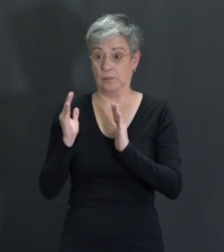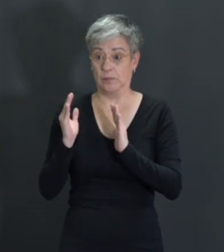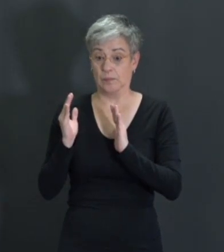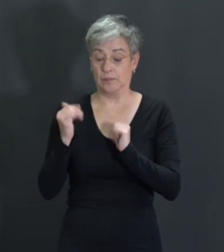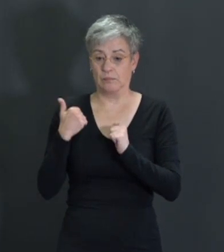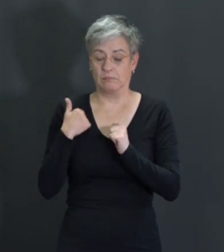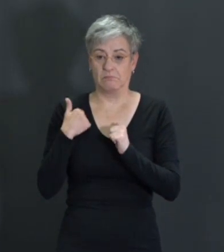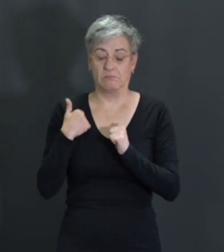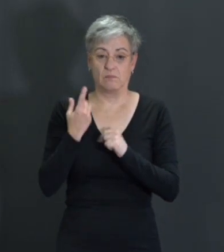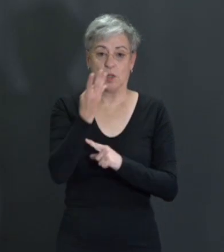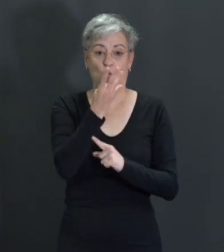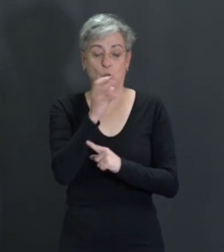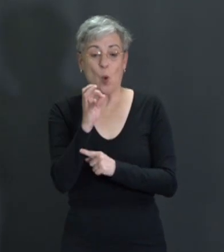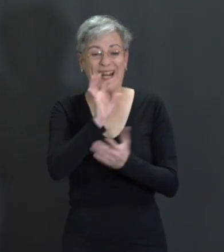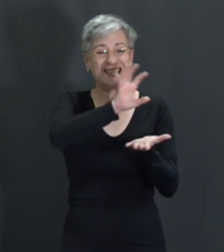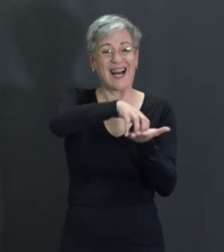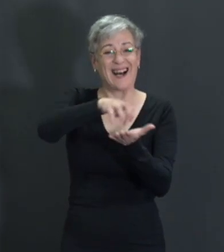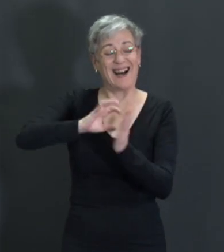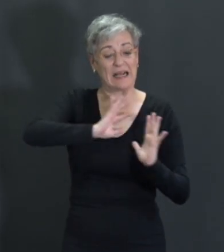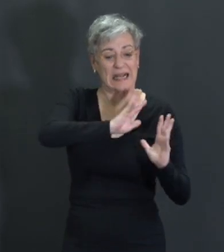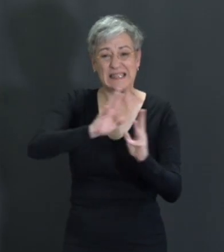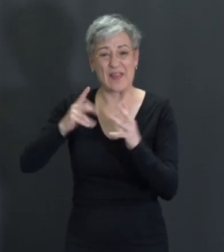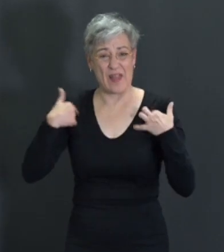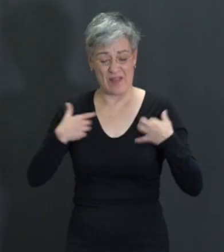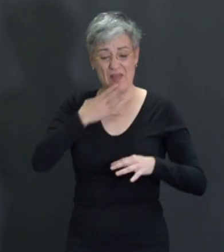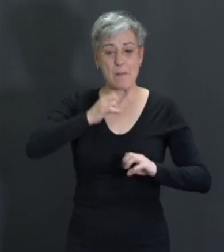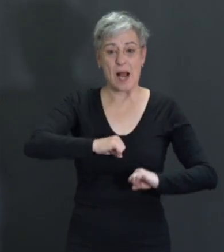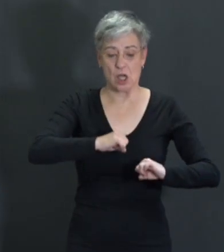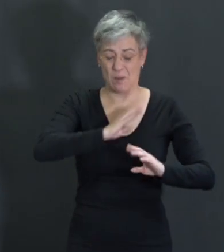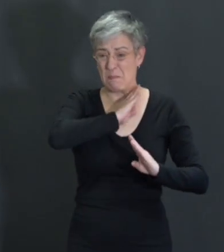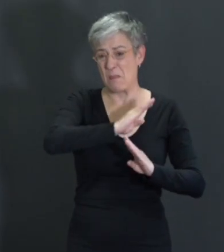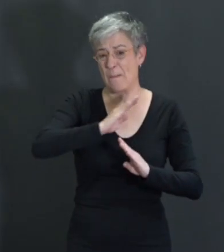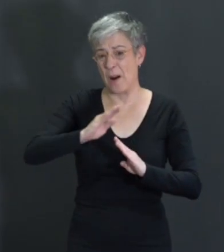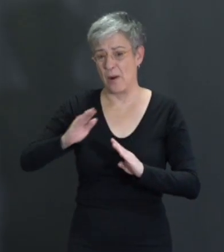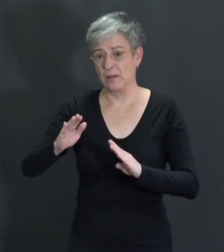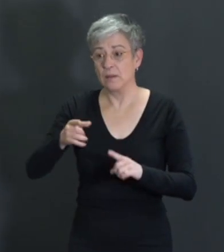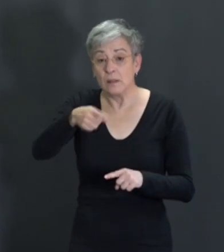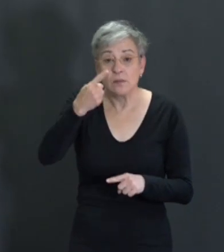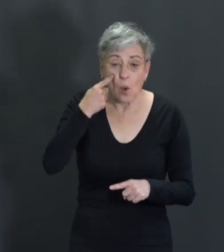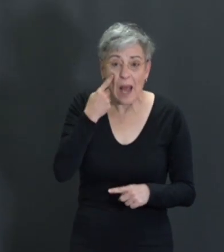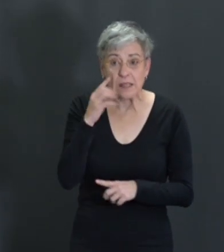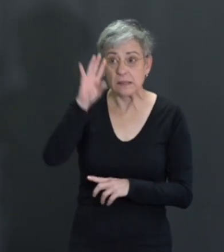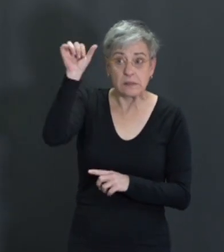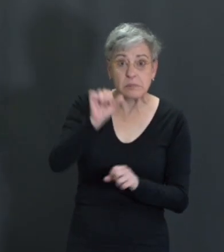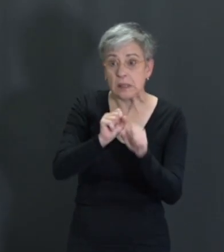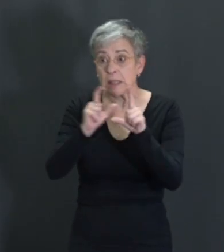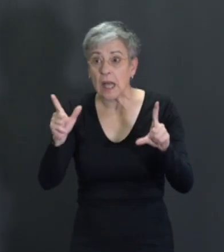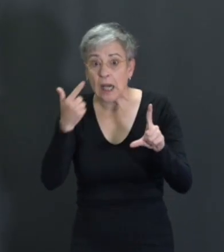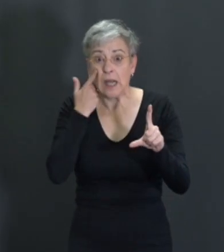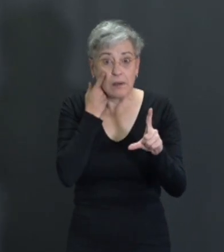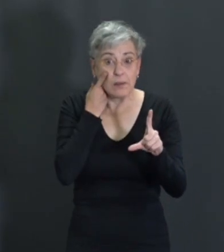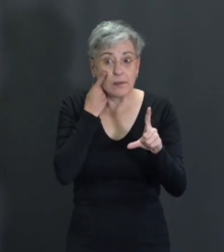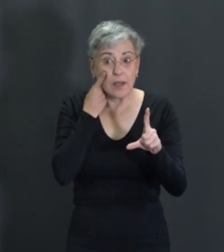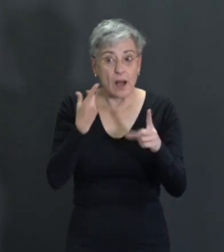que yo sepa, como 40 residencias muy afectadas y habéis oído a una persona mayor que vive en